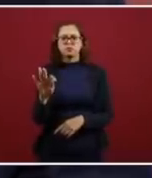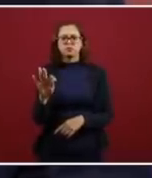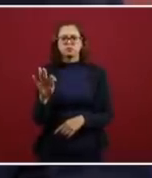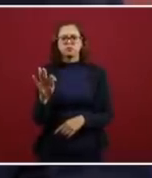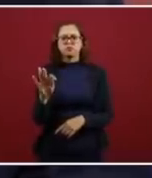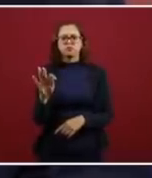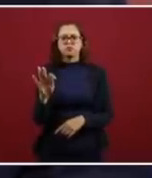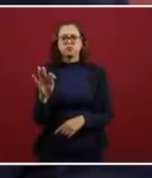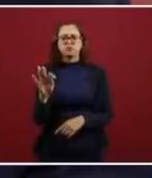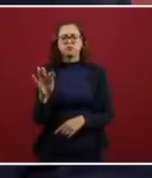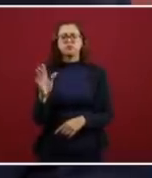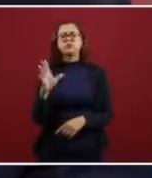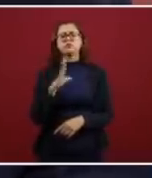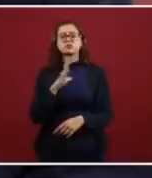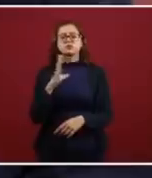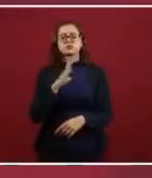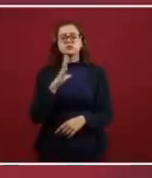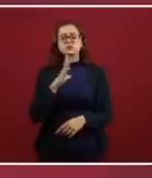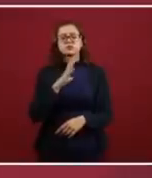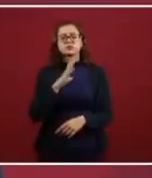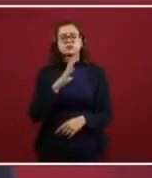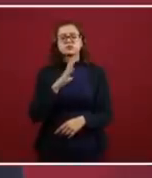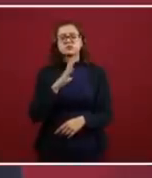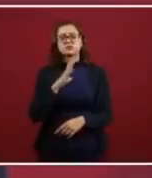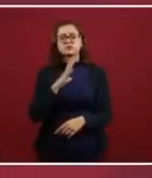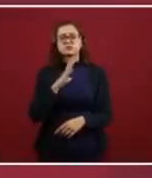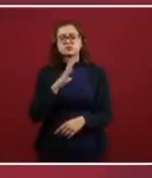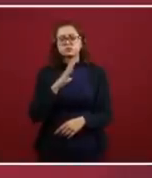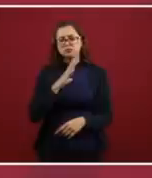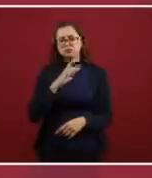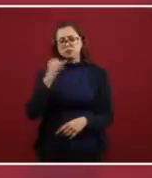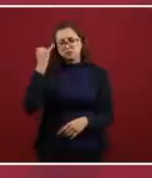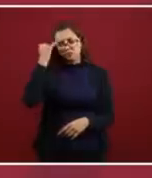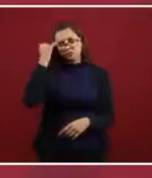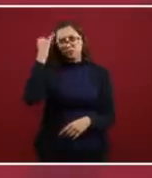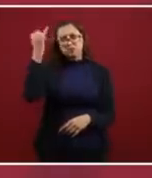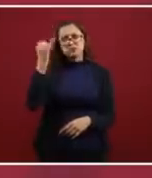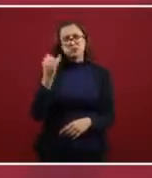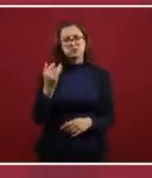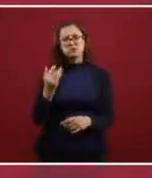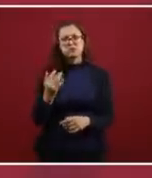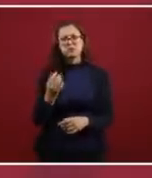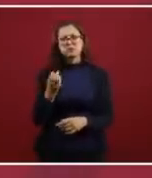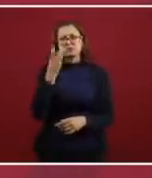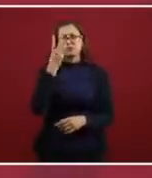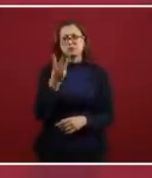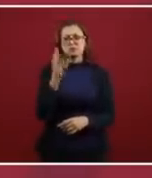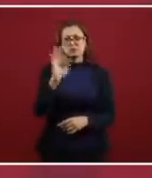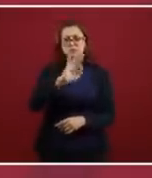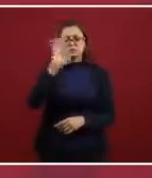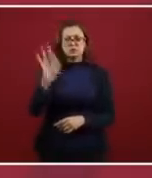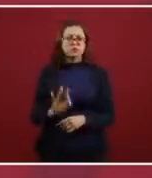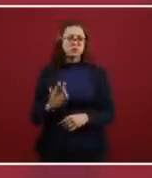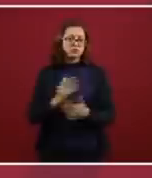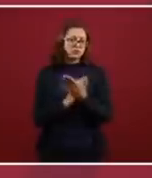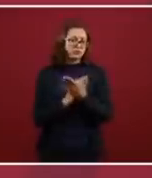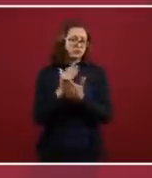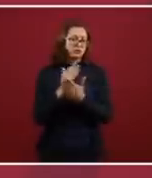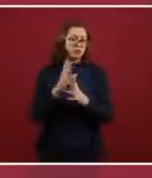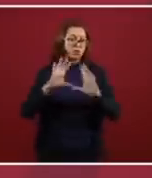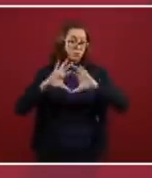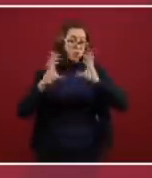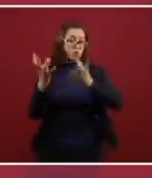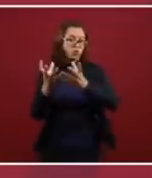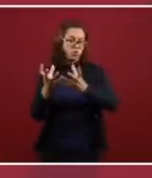Se está pensando en un crecimiento del 3% en la economía mundial.